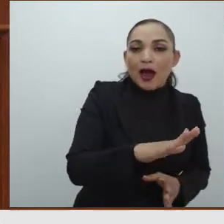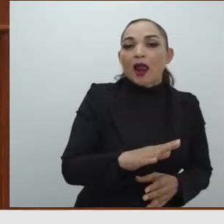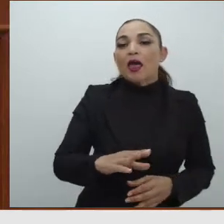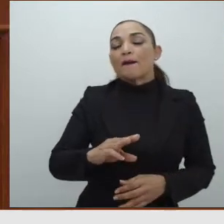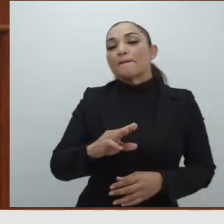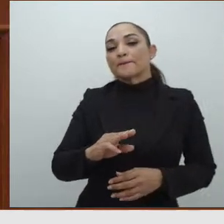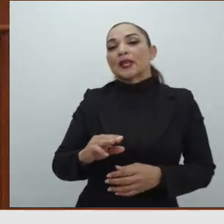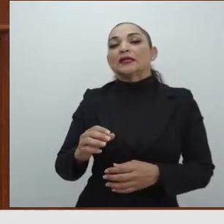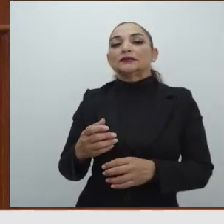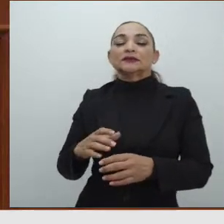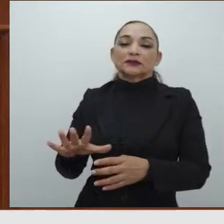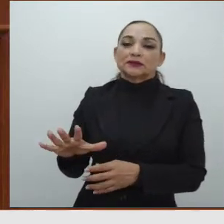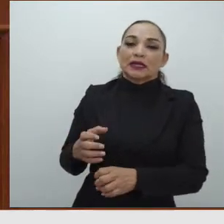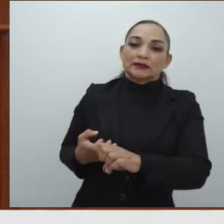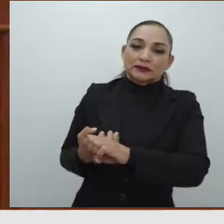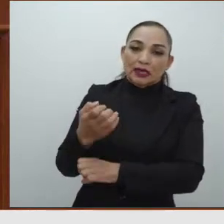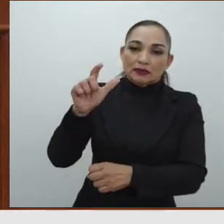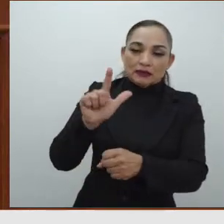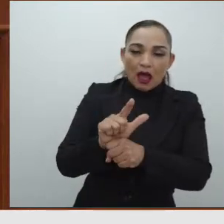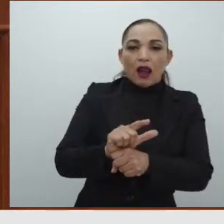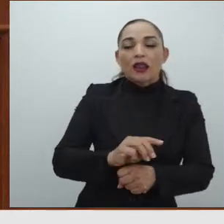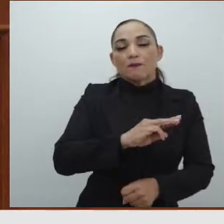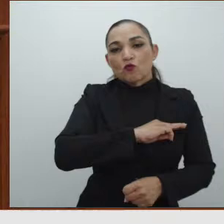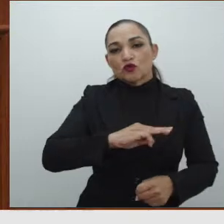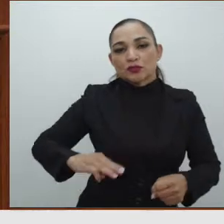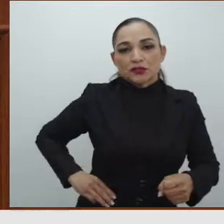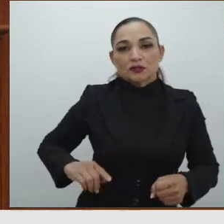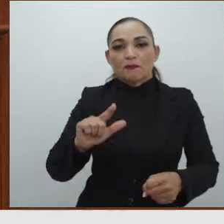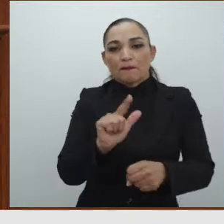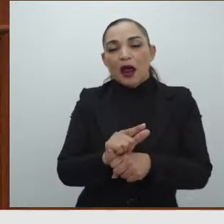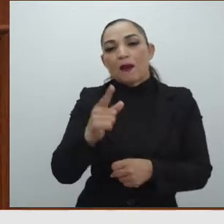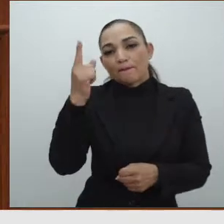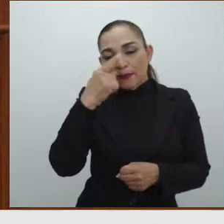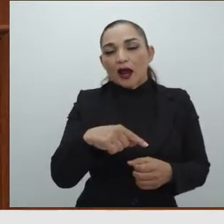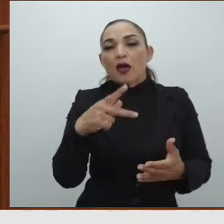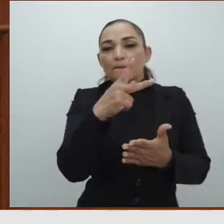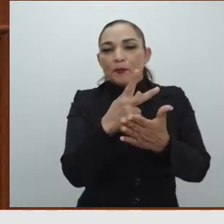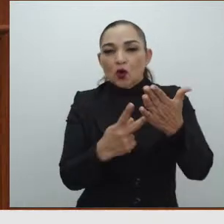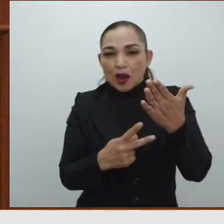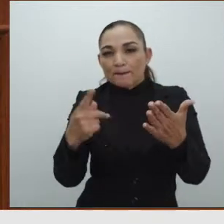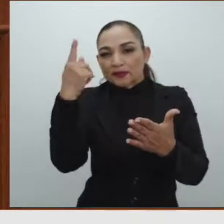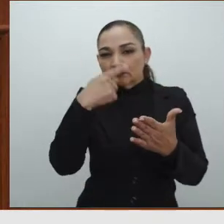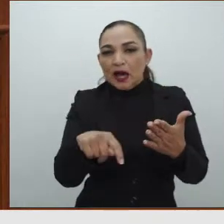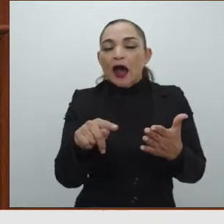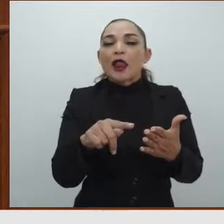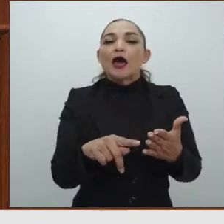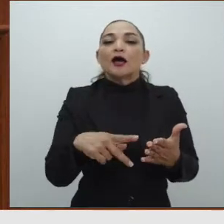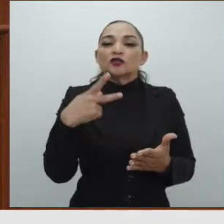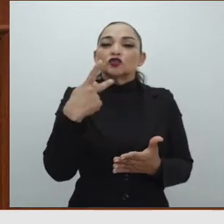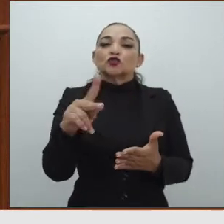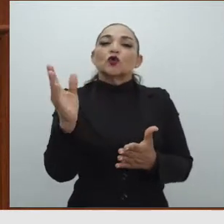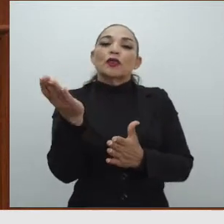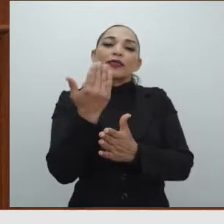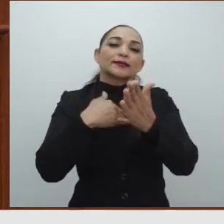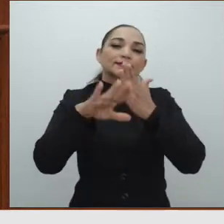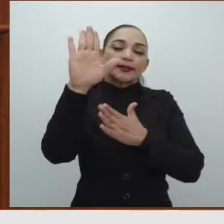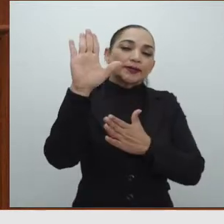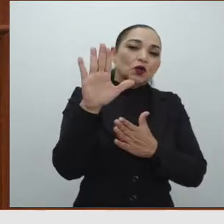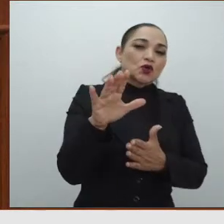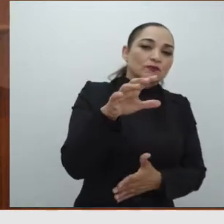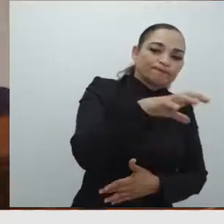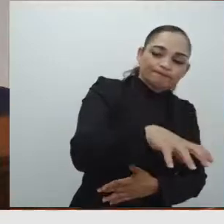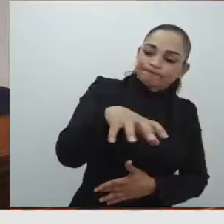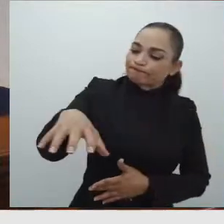que regirán el contenido de los programas que se generen en el desarrollo de todos los sectores del